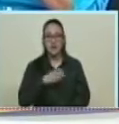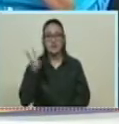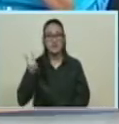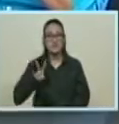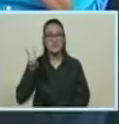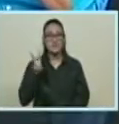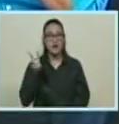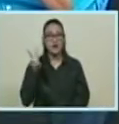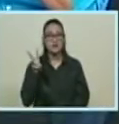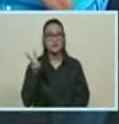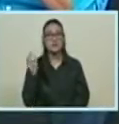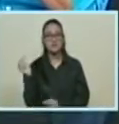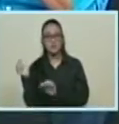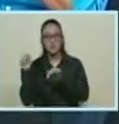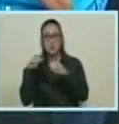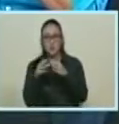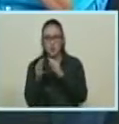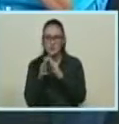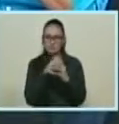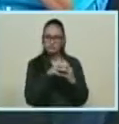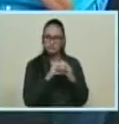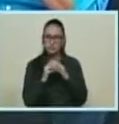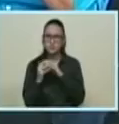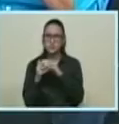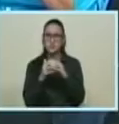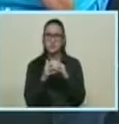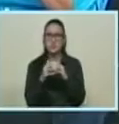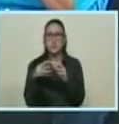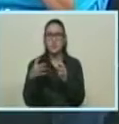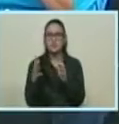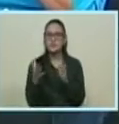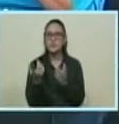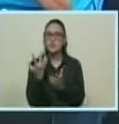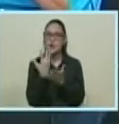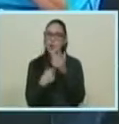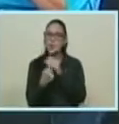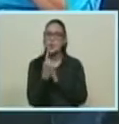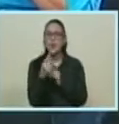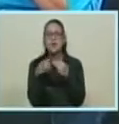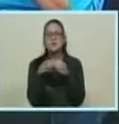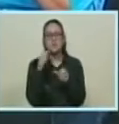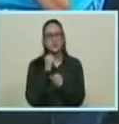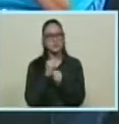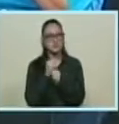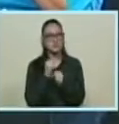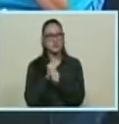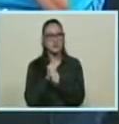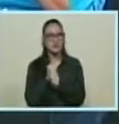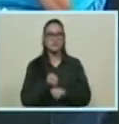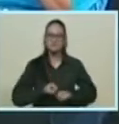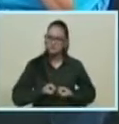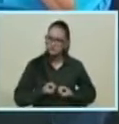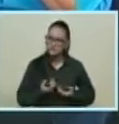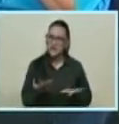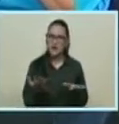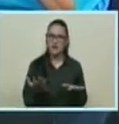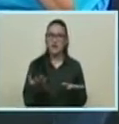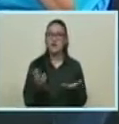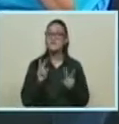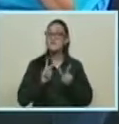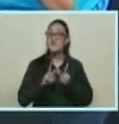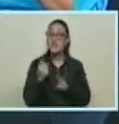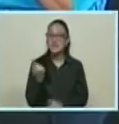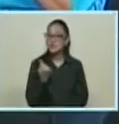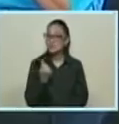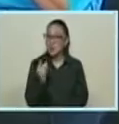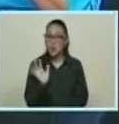para que entre todos, como una mancomunidad de alcaldes, como un solo equipo de trabajo, presidente, pues garanticen no solamente la vivienda